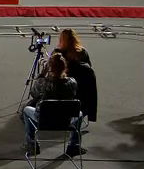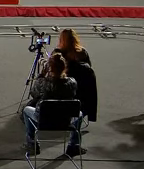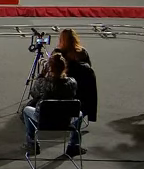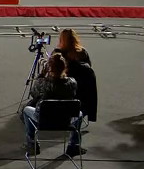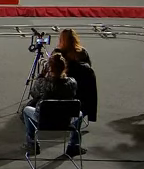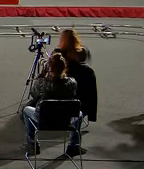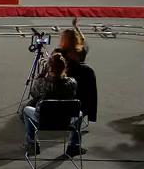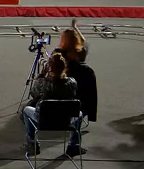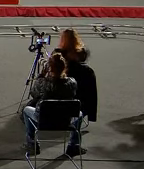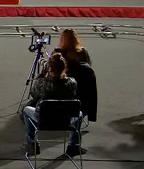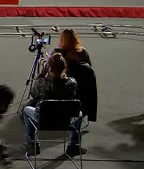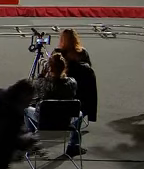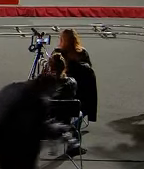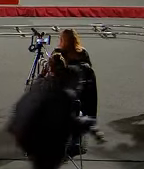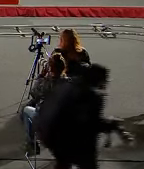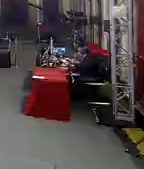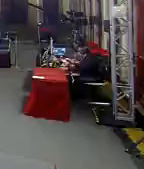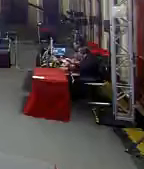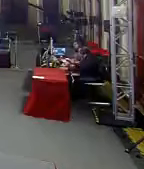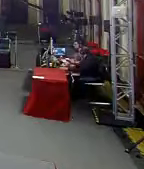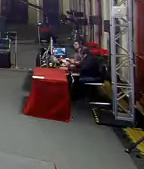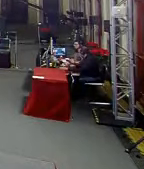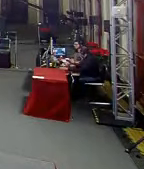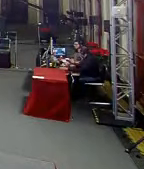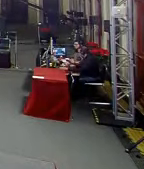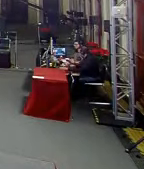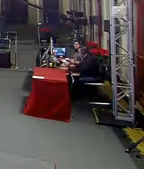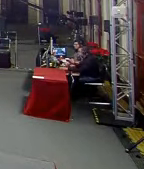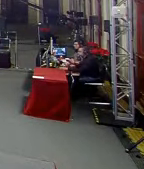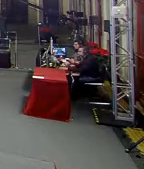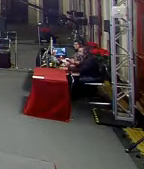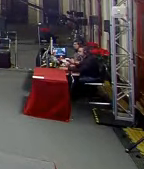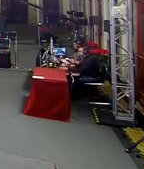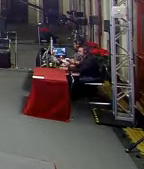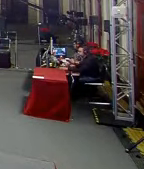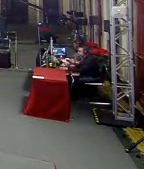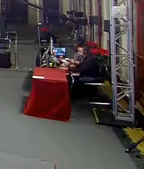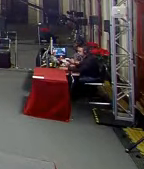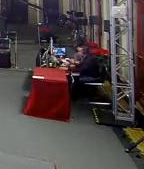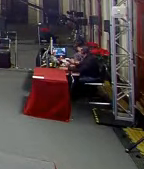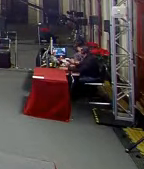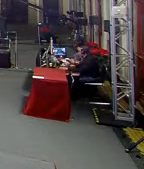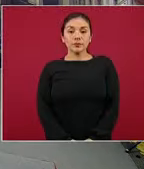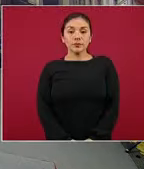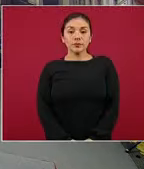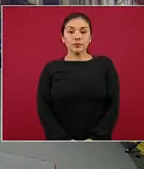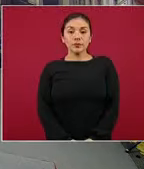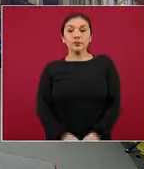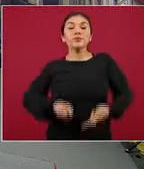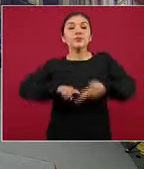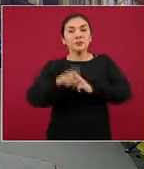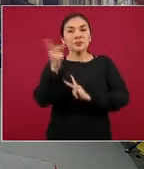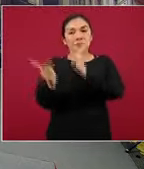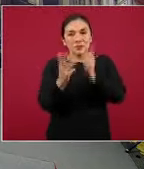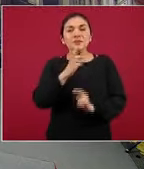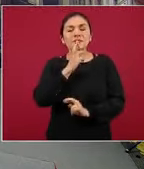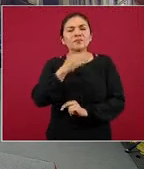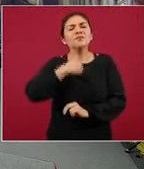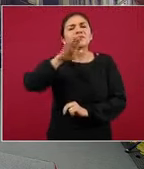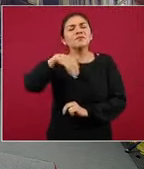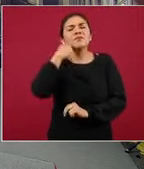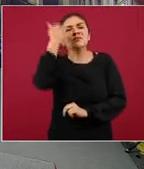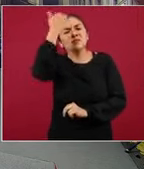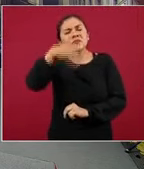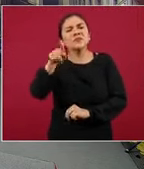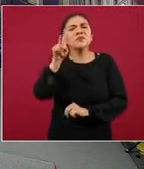usted, Ángel, Daniela Pastrana, Liliana Noble. Adelante. Muchas gracias, doctor Gatell. Preguntarle sobre su reacción ante